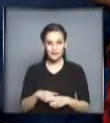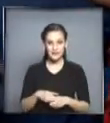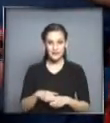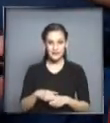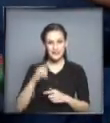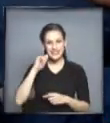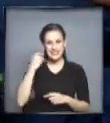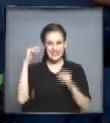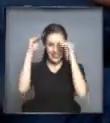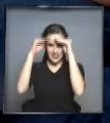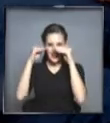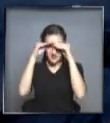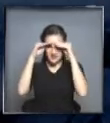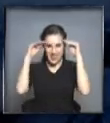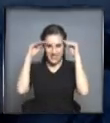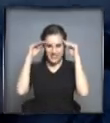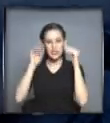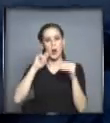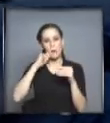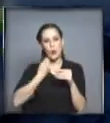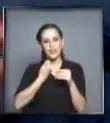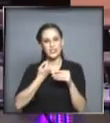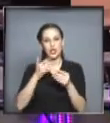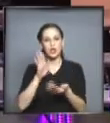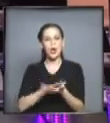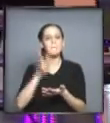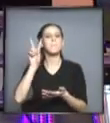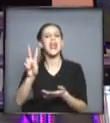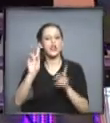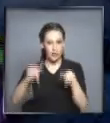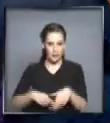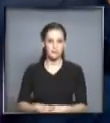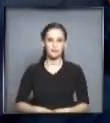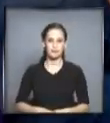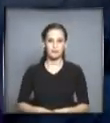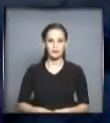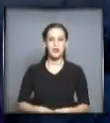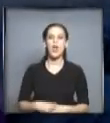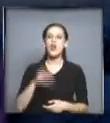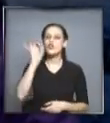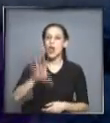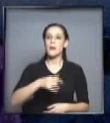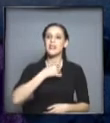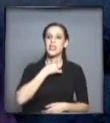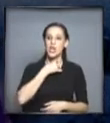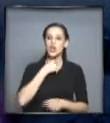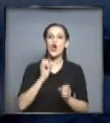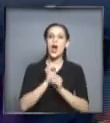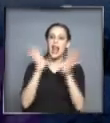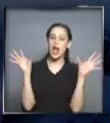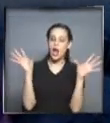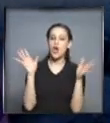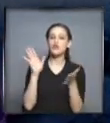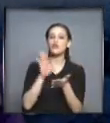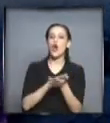El pastel de papa y el flequillo es una buena combinación. Y el peronismo. Y el peronismo, bueno. No, yo nada más quería hacer una aclaración a